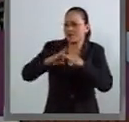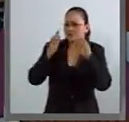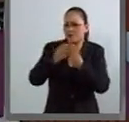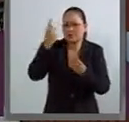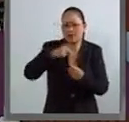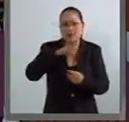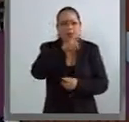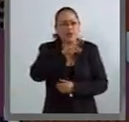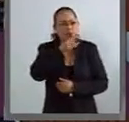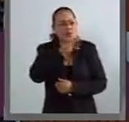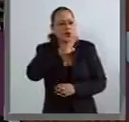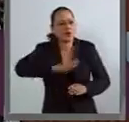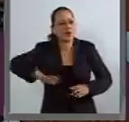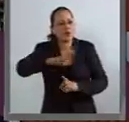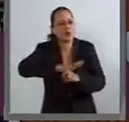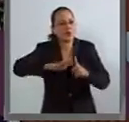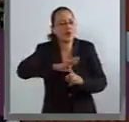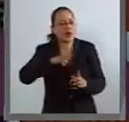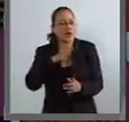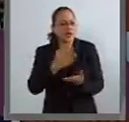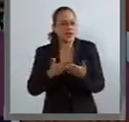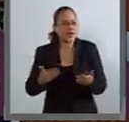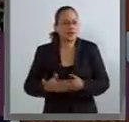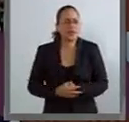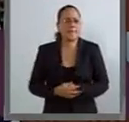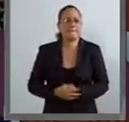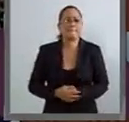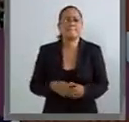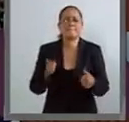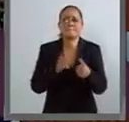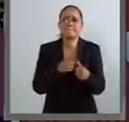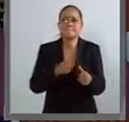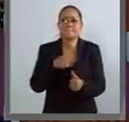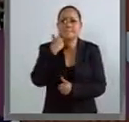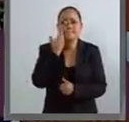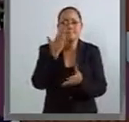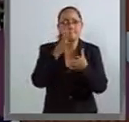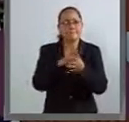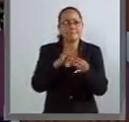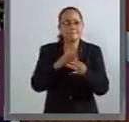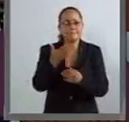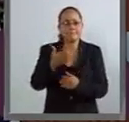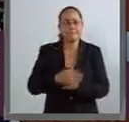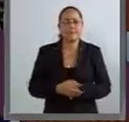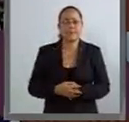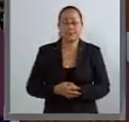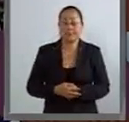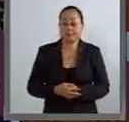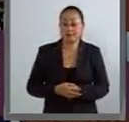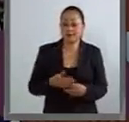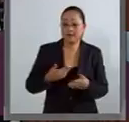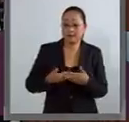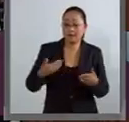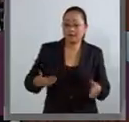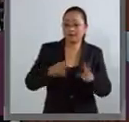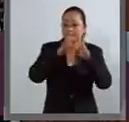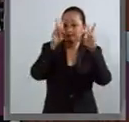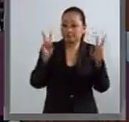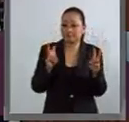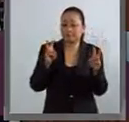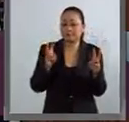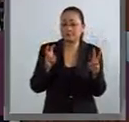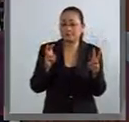cosas, para mejorar las condiciones en las que estamos. Primero, este asunto de, y